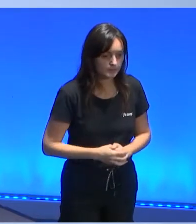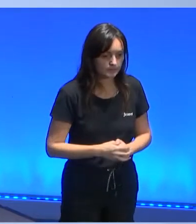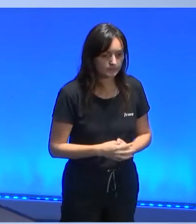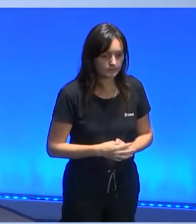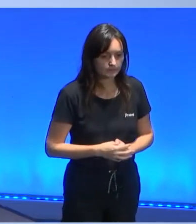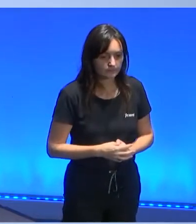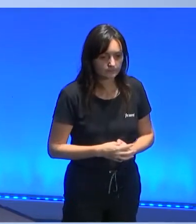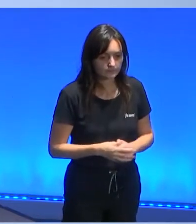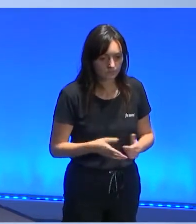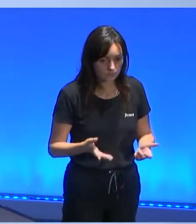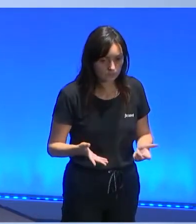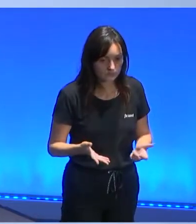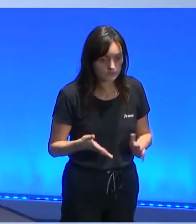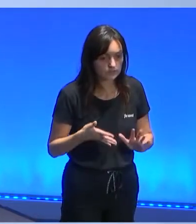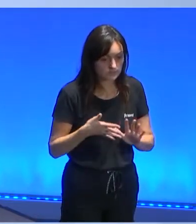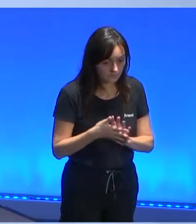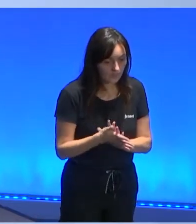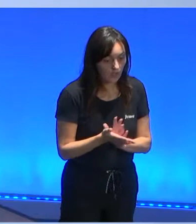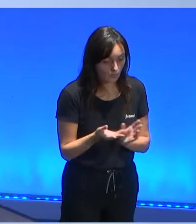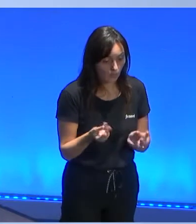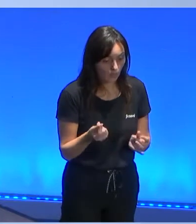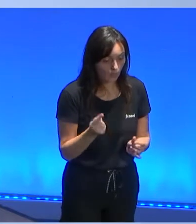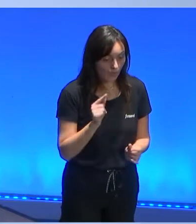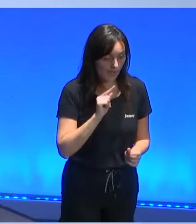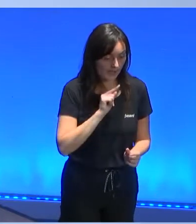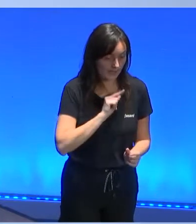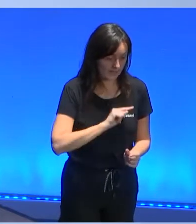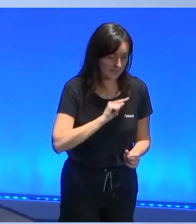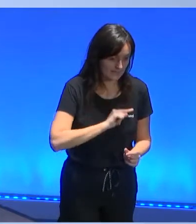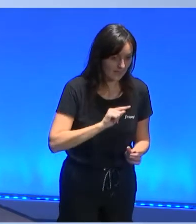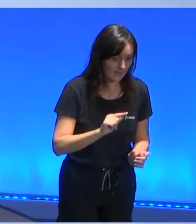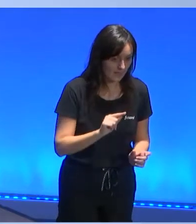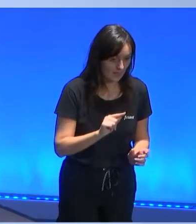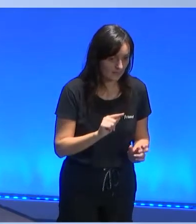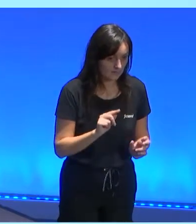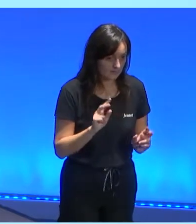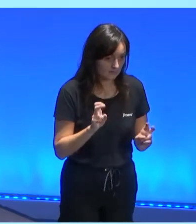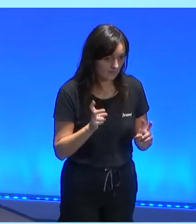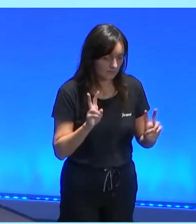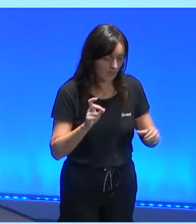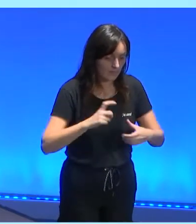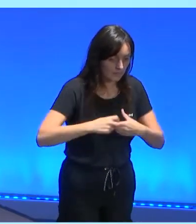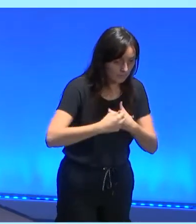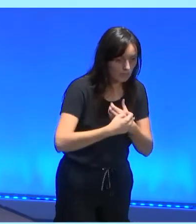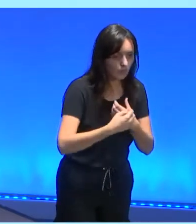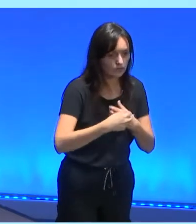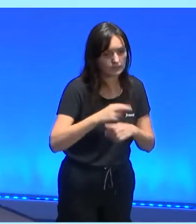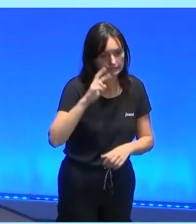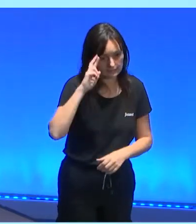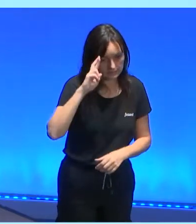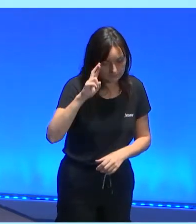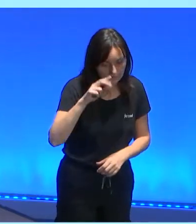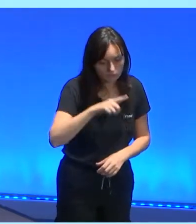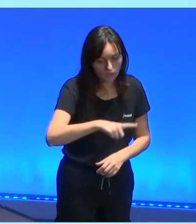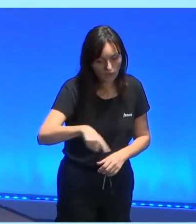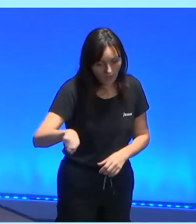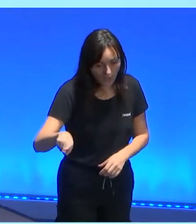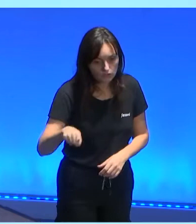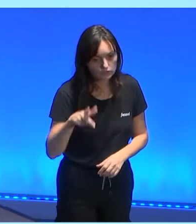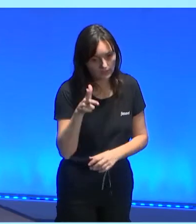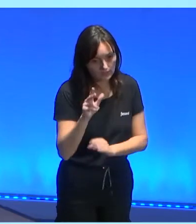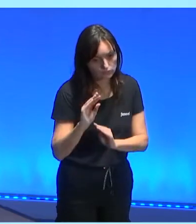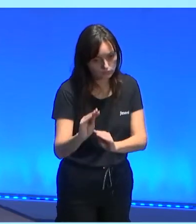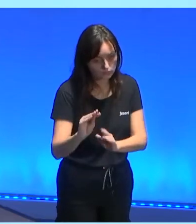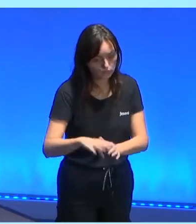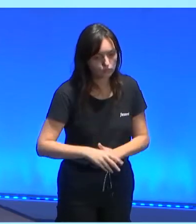eso es parte de la esencia de la participación y del respeto a ellos, a ellas y a sus